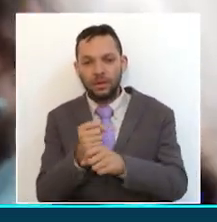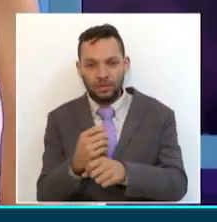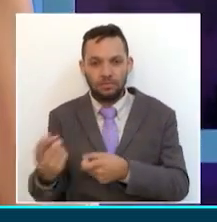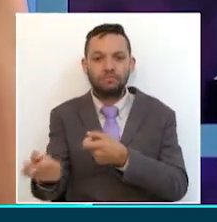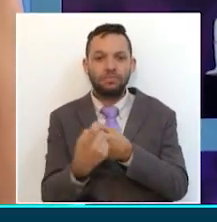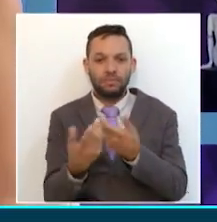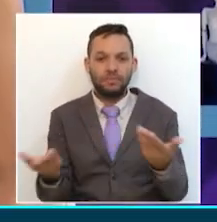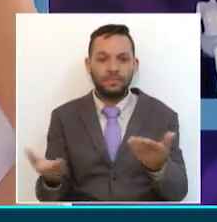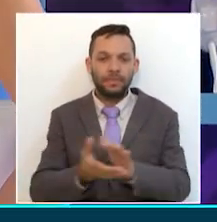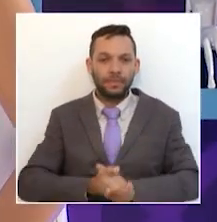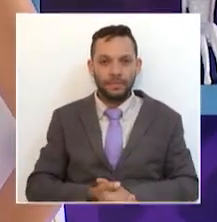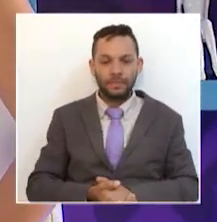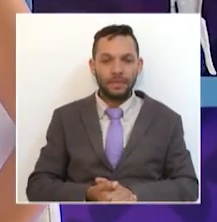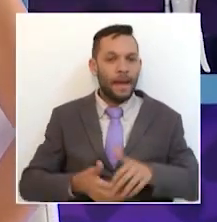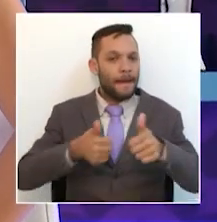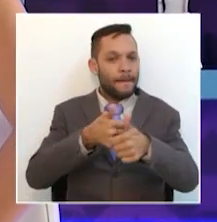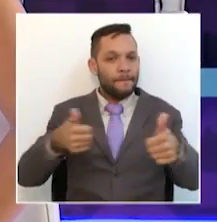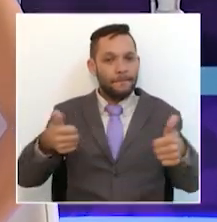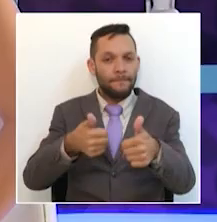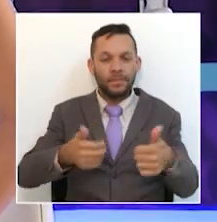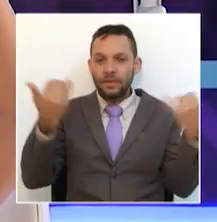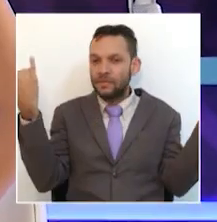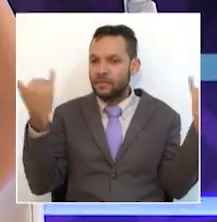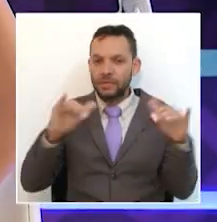aprender. Muy bien, y de esta manera